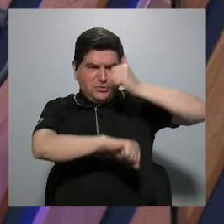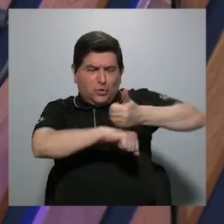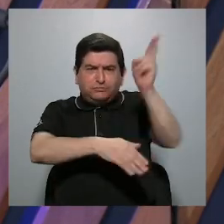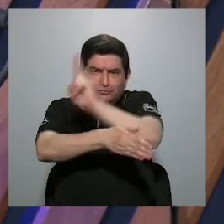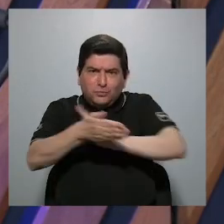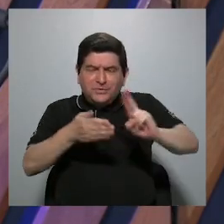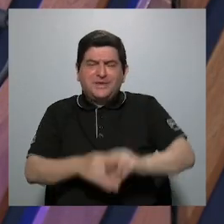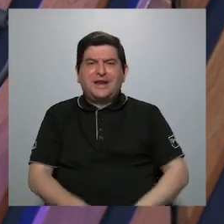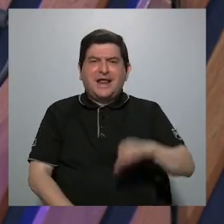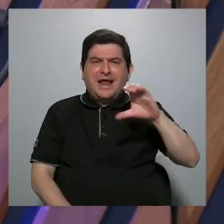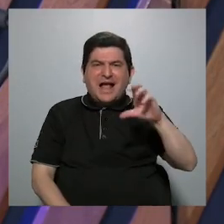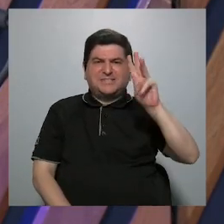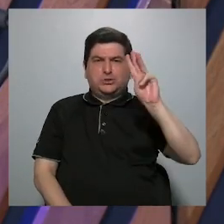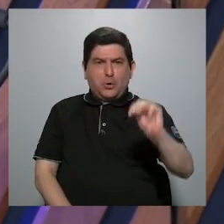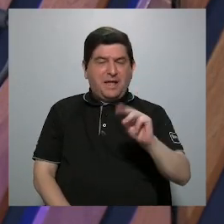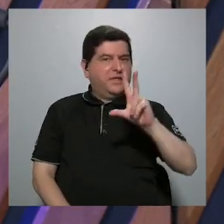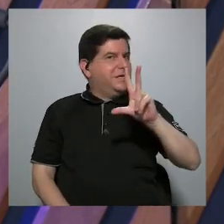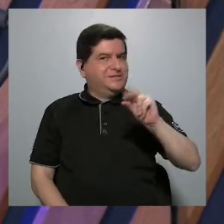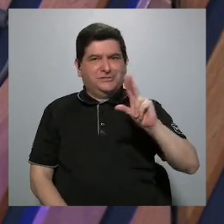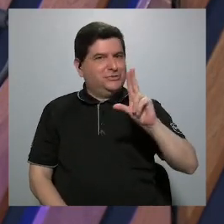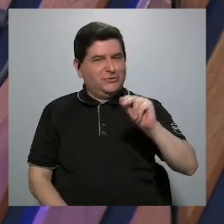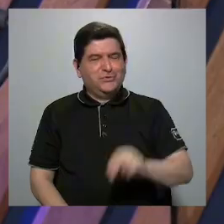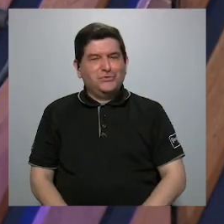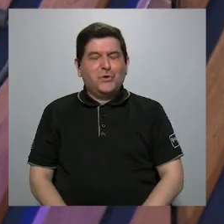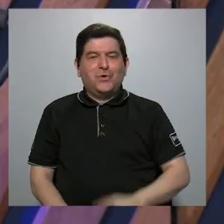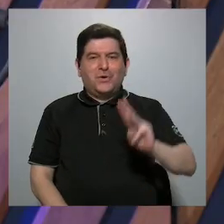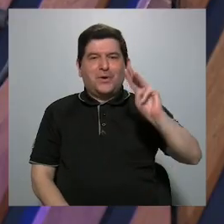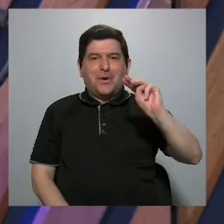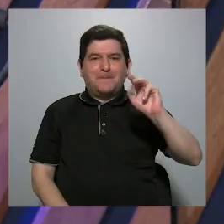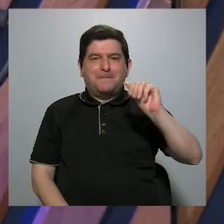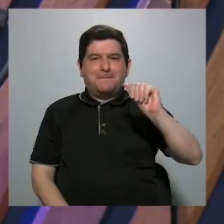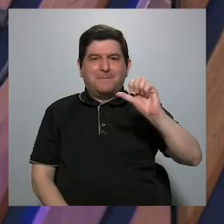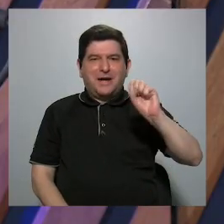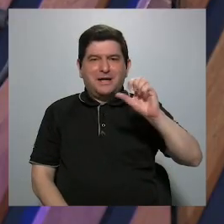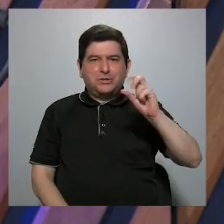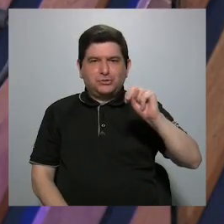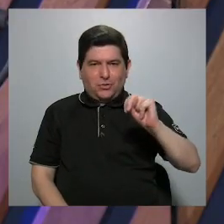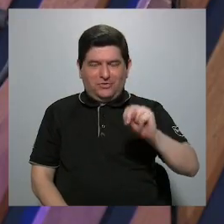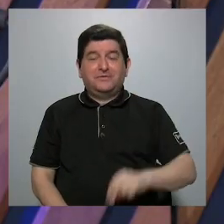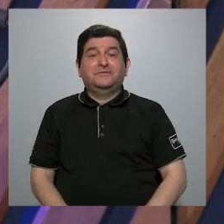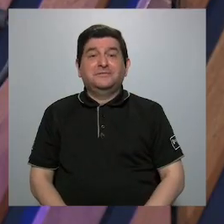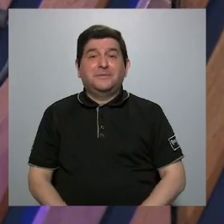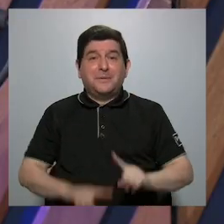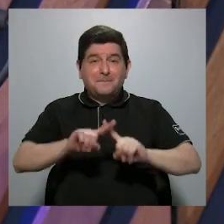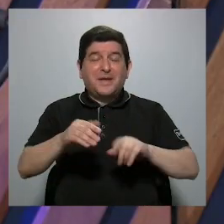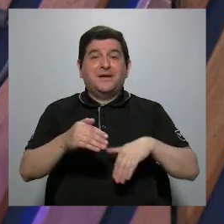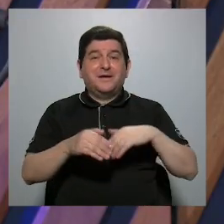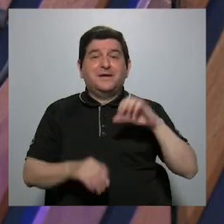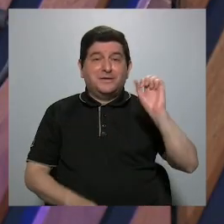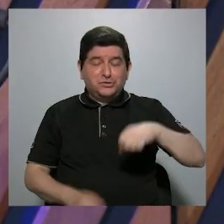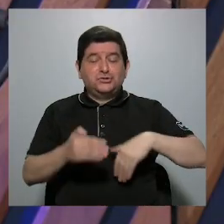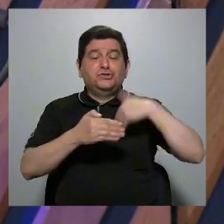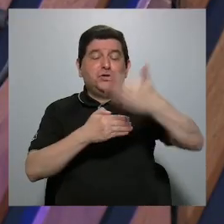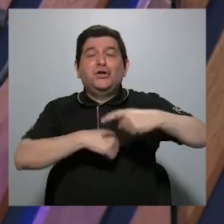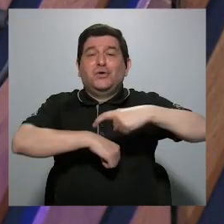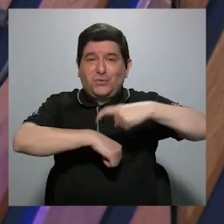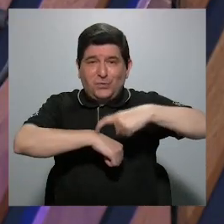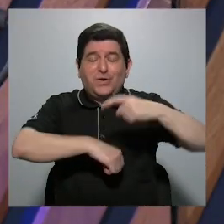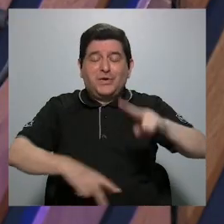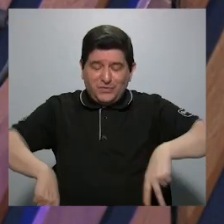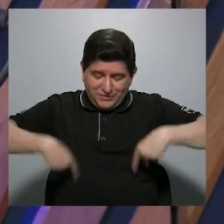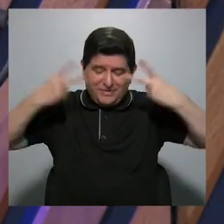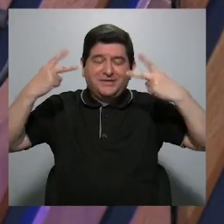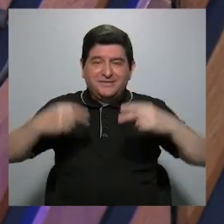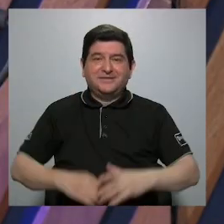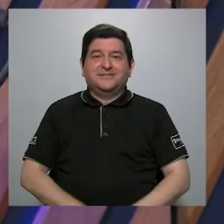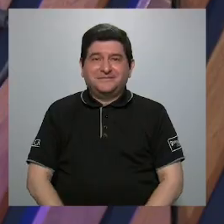de la universidad Castro Madrid todavía no era masón, sí lo hace en una etapa posterior